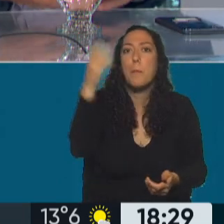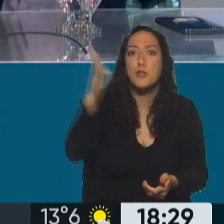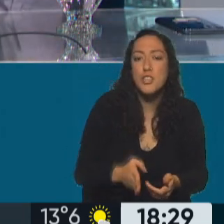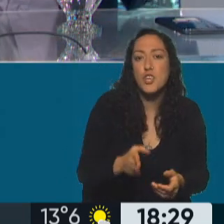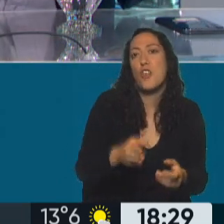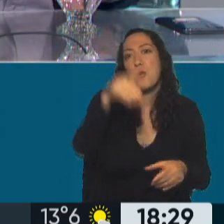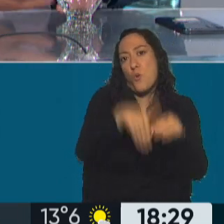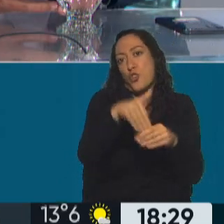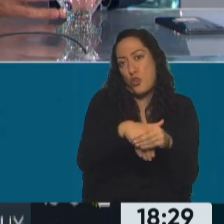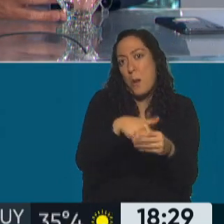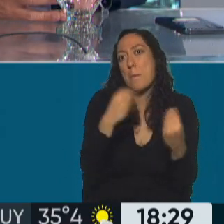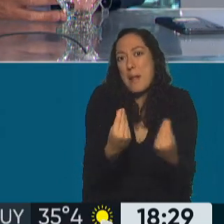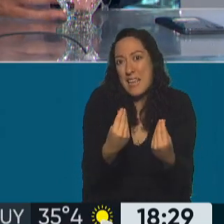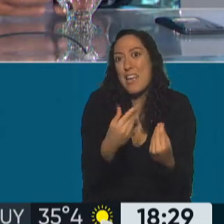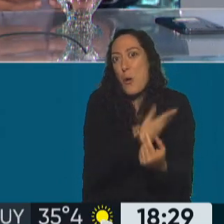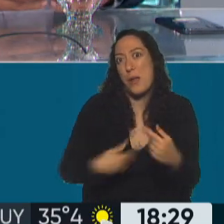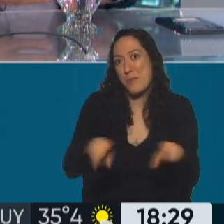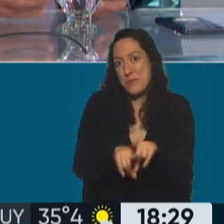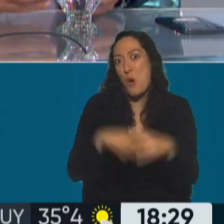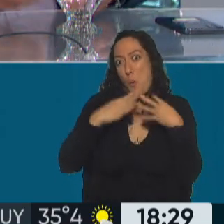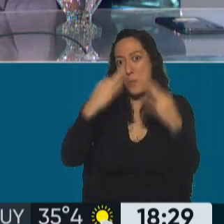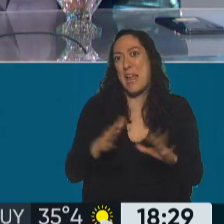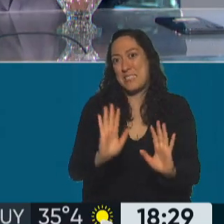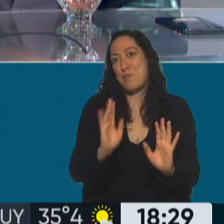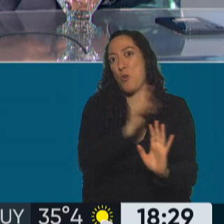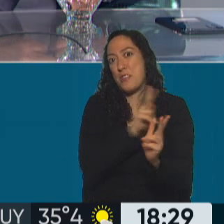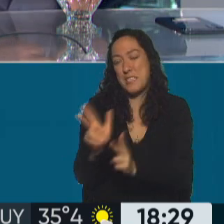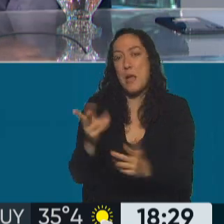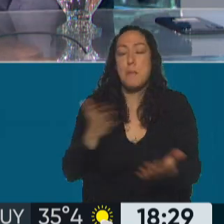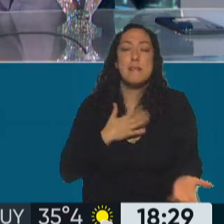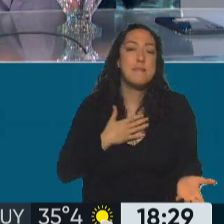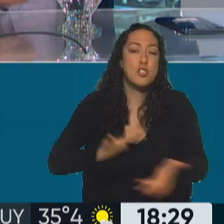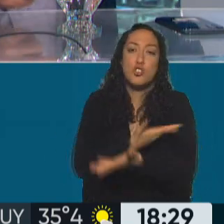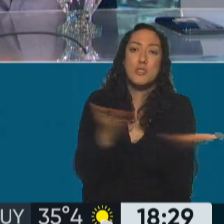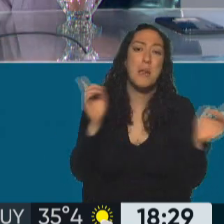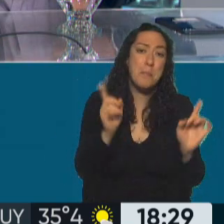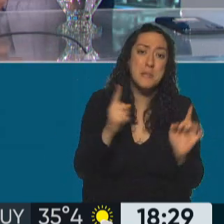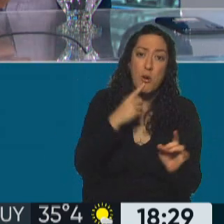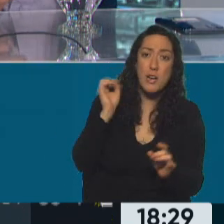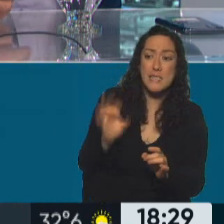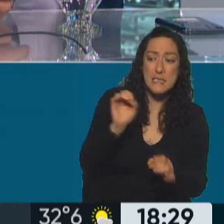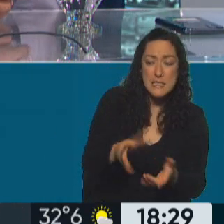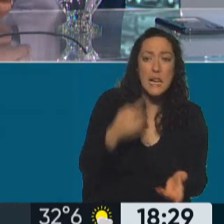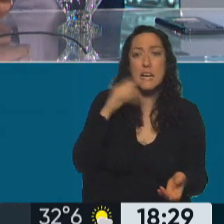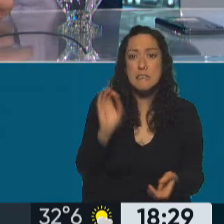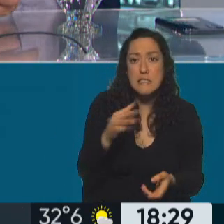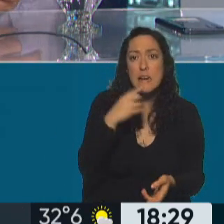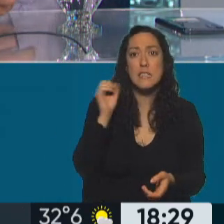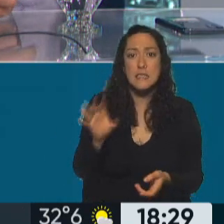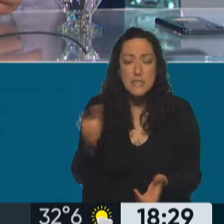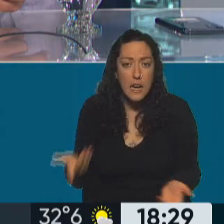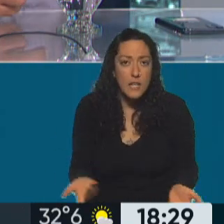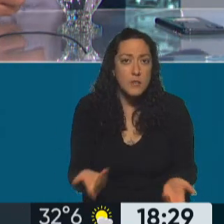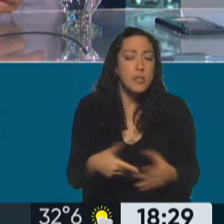como tuvo para que el gobierno pueda hacer eso que vos decís. Pero lamentablemente es la propia sociedad la que critica el control de precios y escucha que